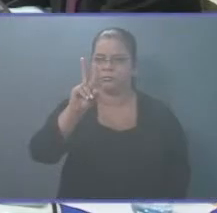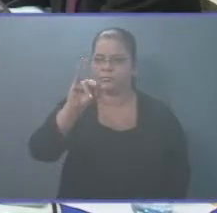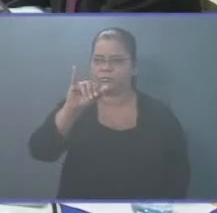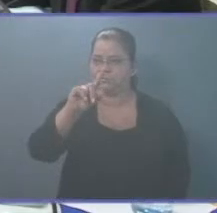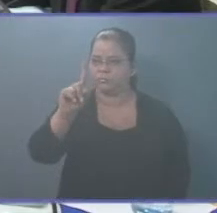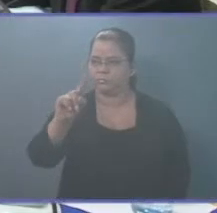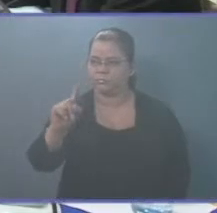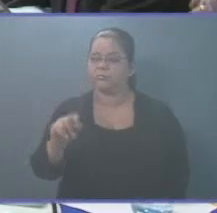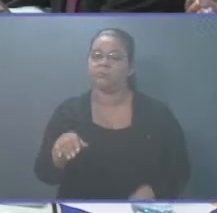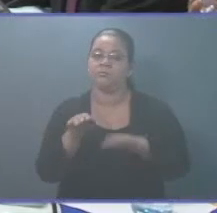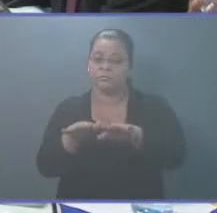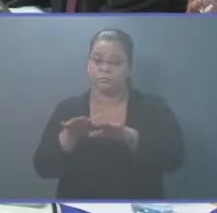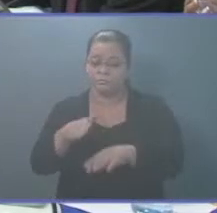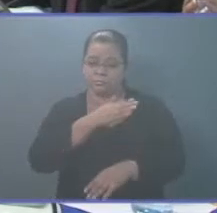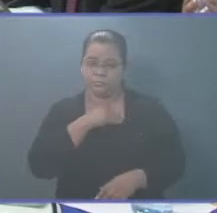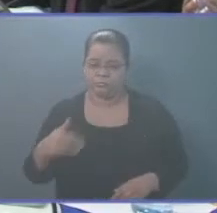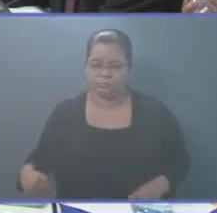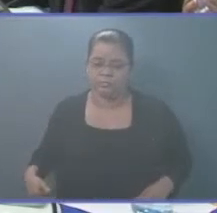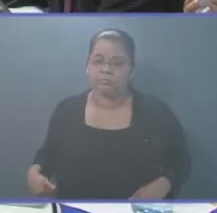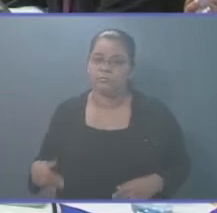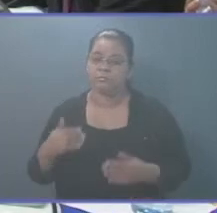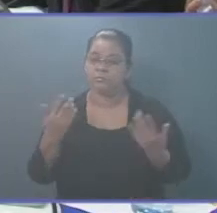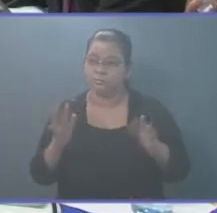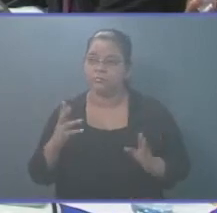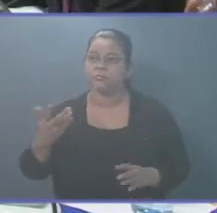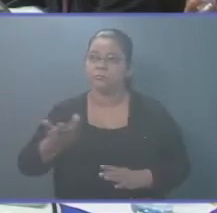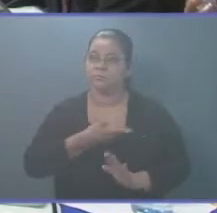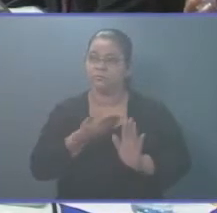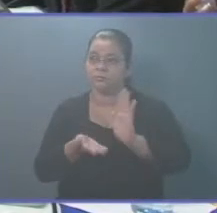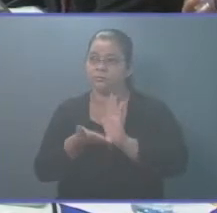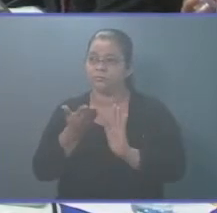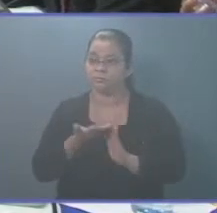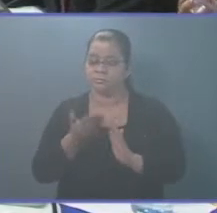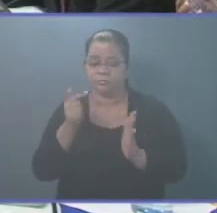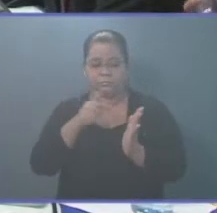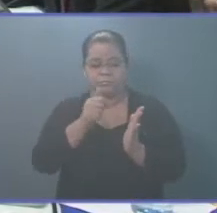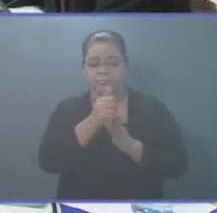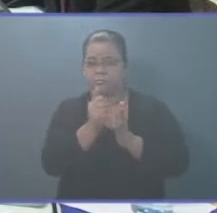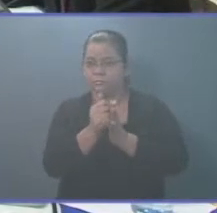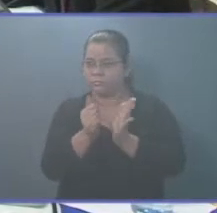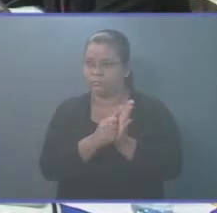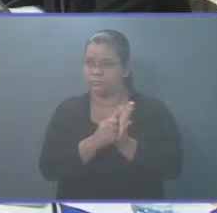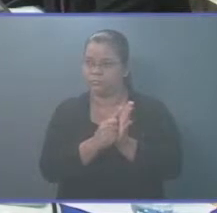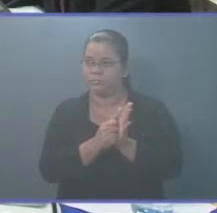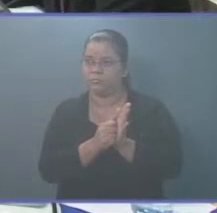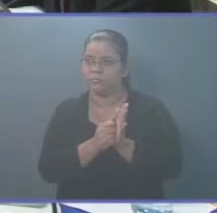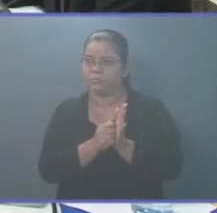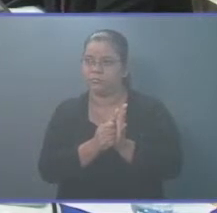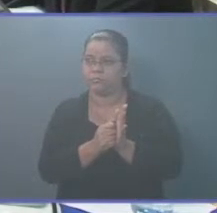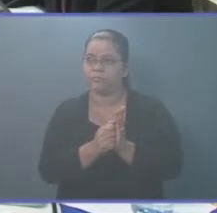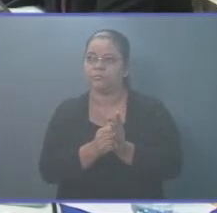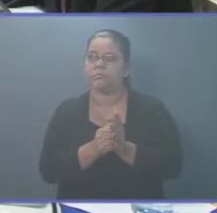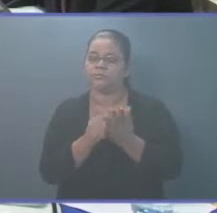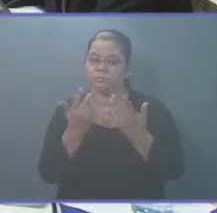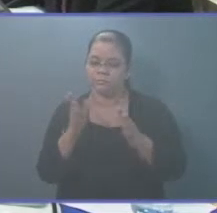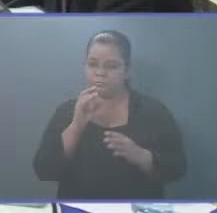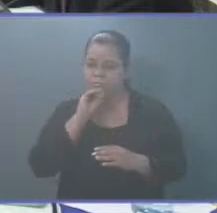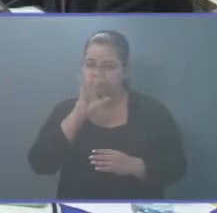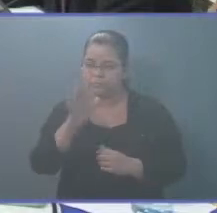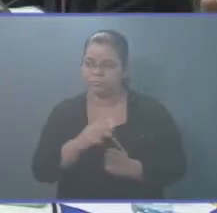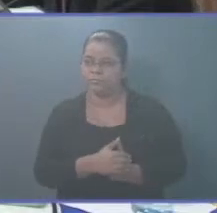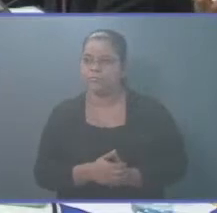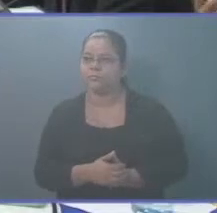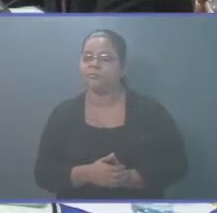Gracias, señor presidente. Es que en el desarrollo de este artículo, como bien se dice,